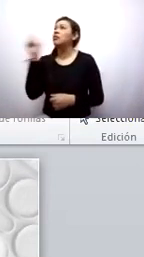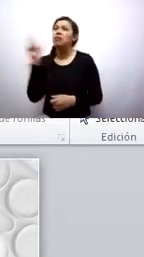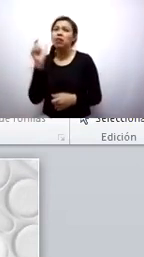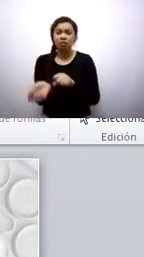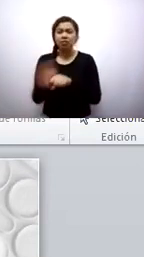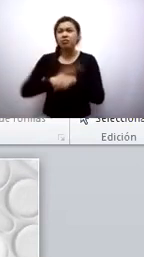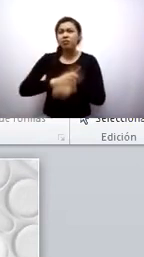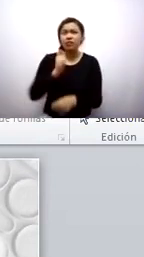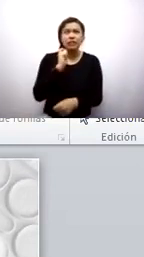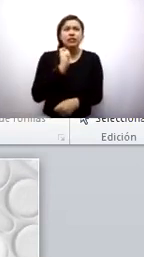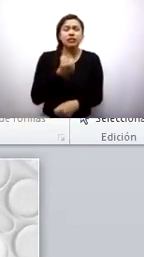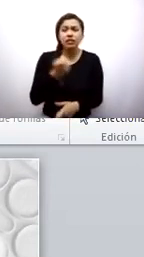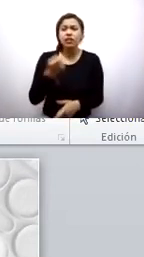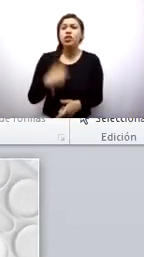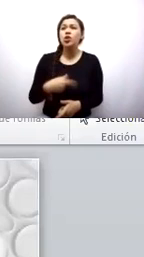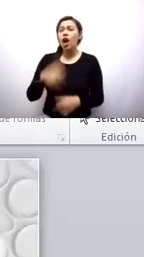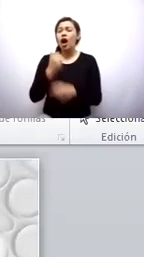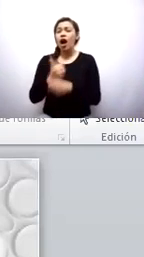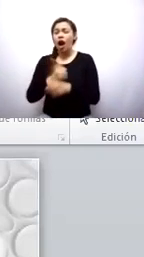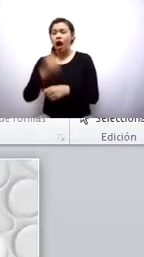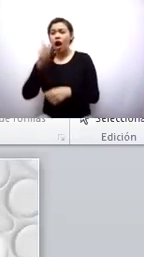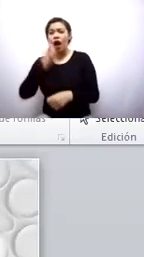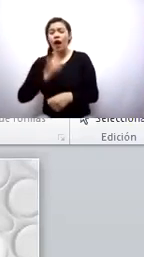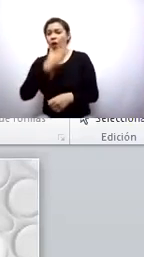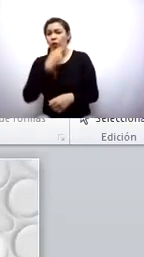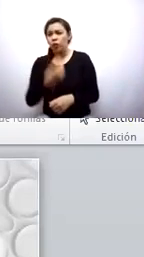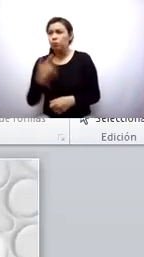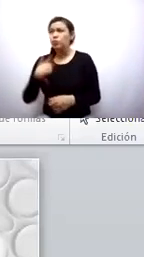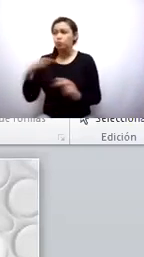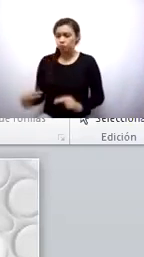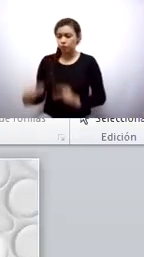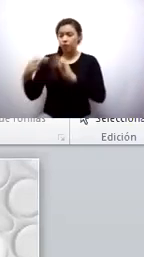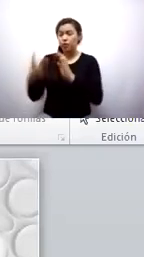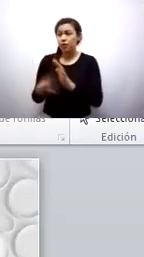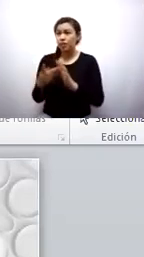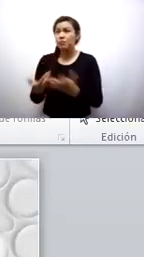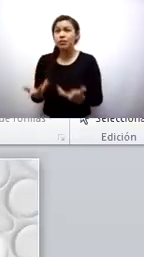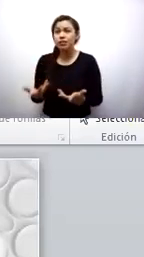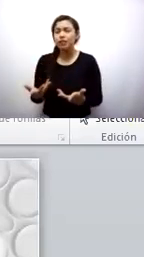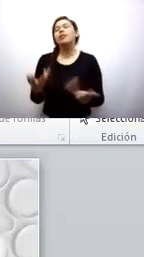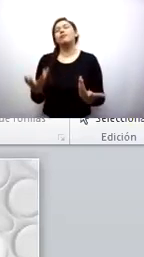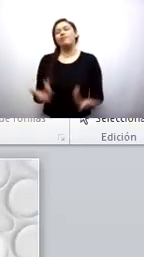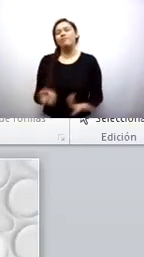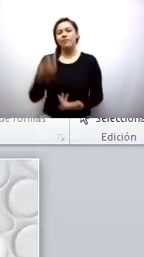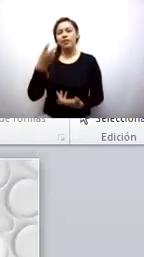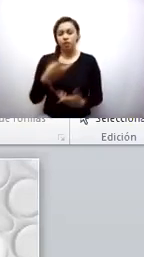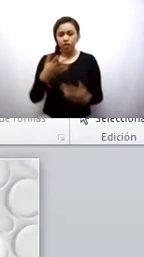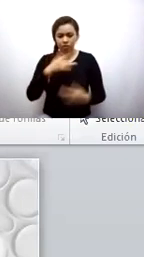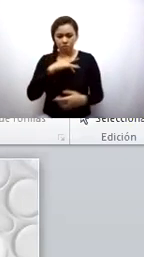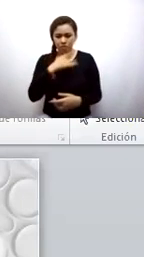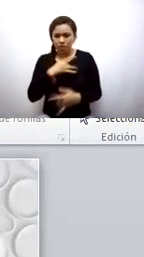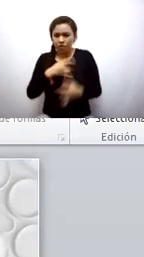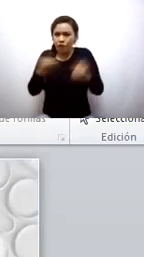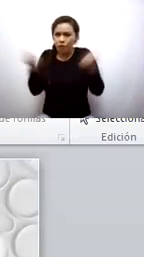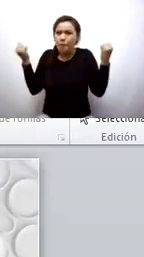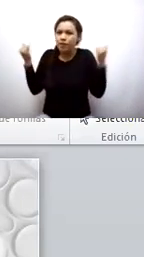coronavirus? ¿Voy a volver a ver a mi abuelita? ¿Voy a volver a ver a mi abuelito? Y son, pues, cargas emocionales muy fuertes